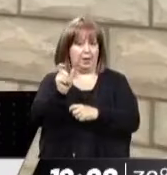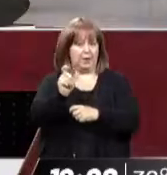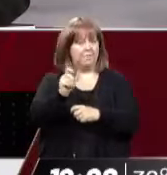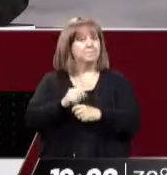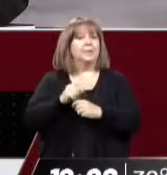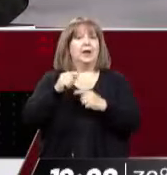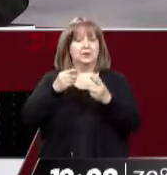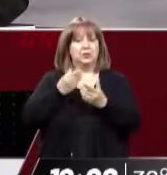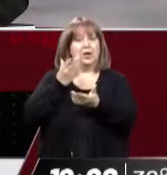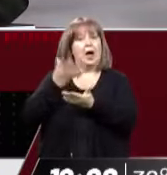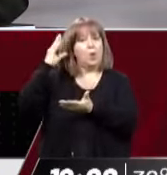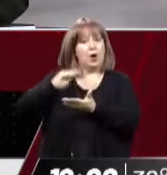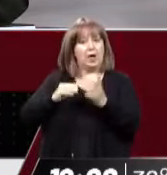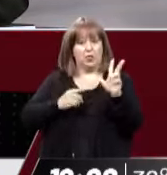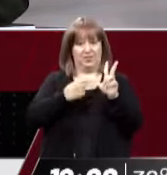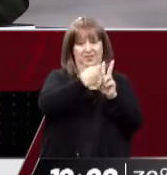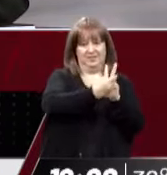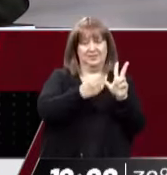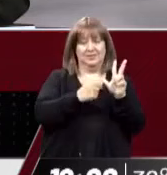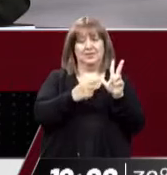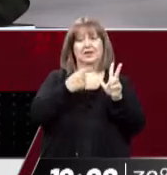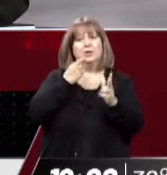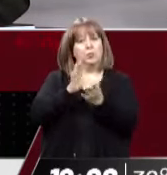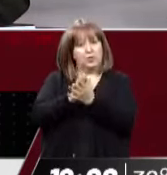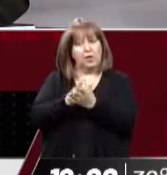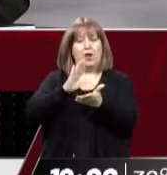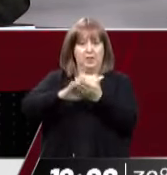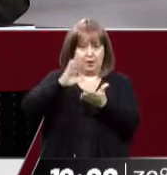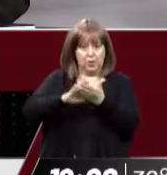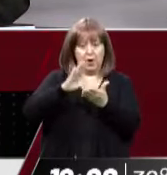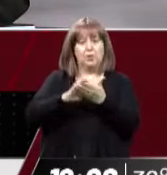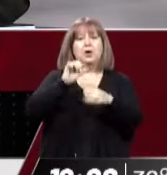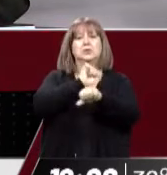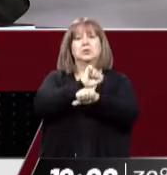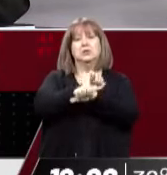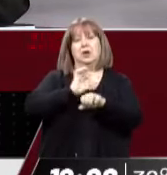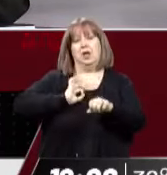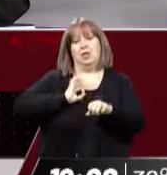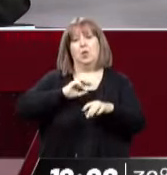van a solicitar una nueva audiencia donde se van a tener que revisar las penas de estas personas.